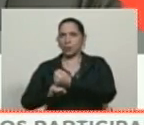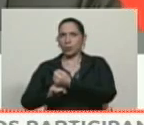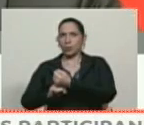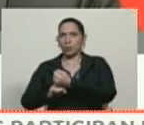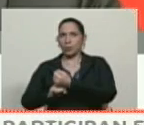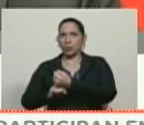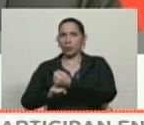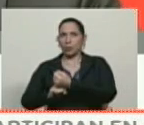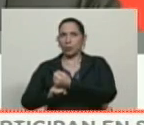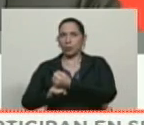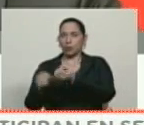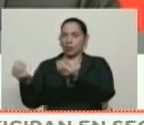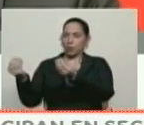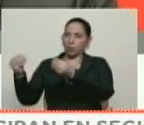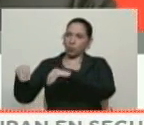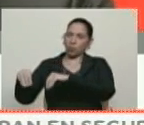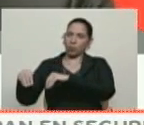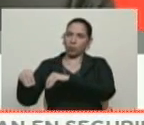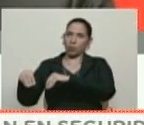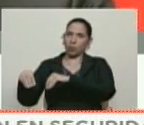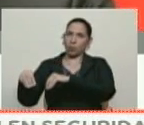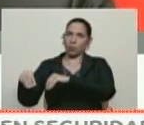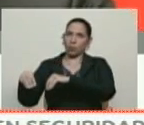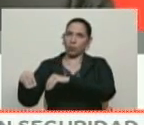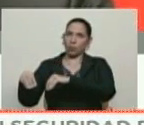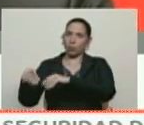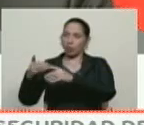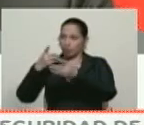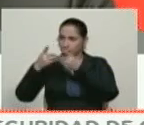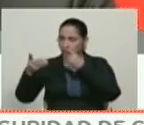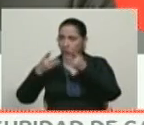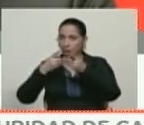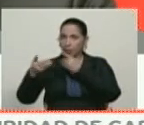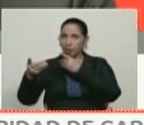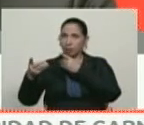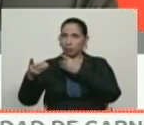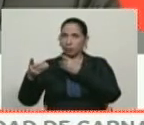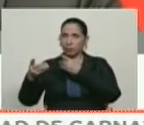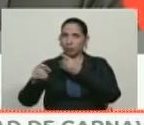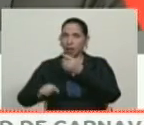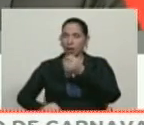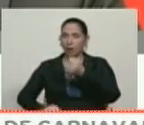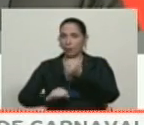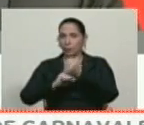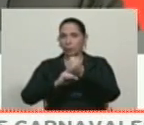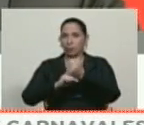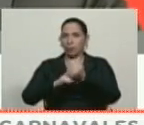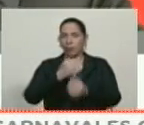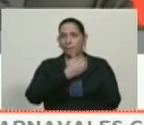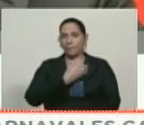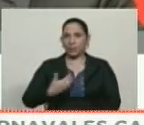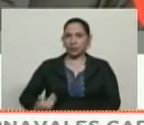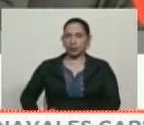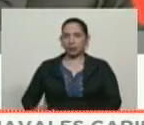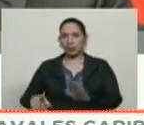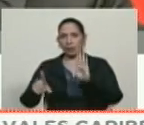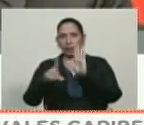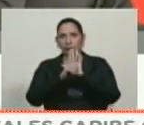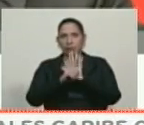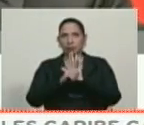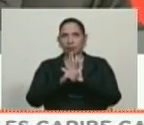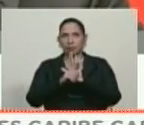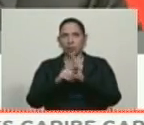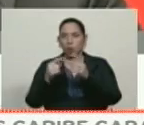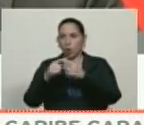los acuerdos para entablar un diálogo, están apoyados por el presidente legítimo, y hay